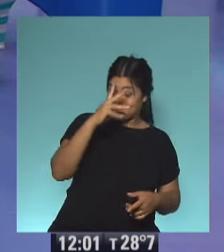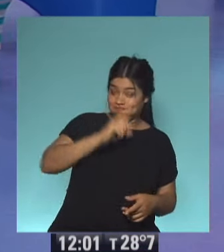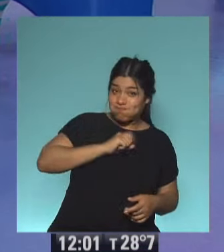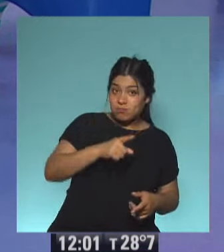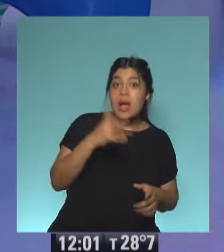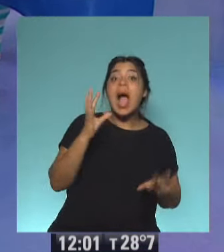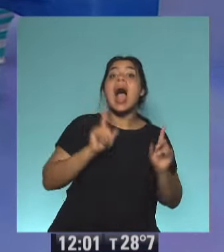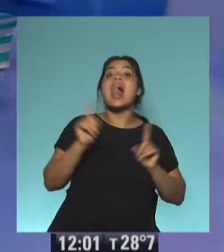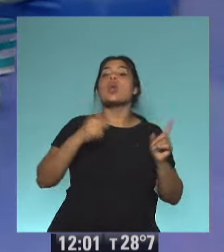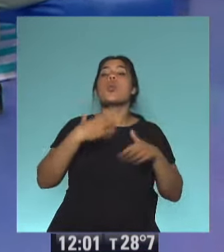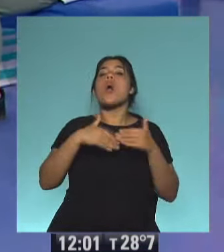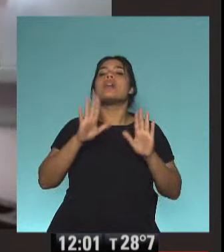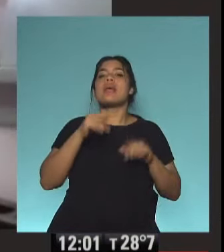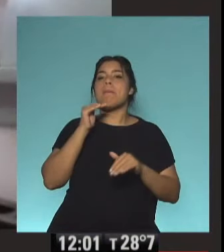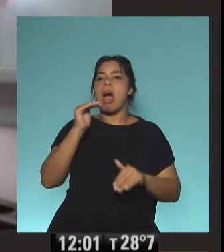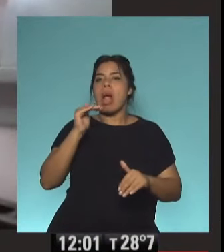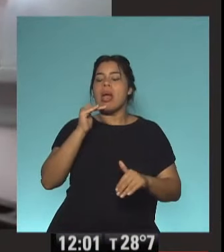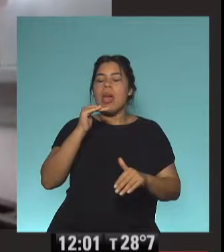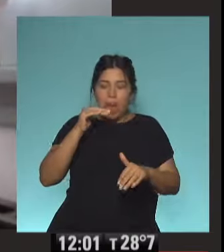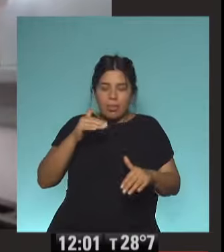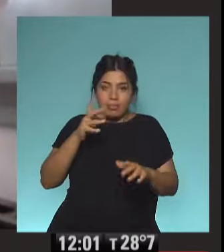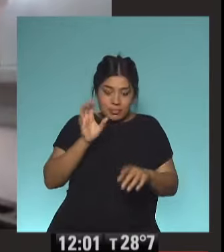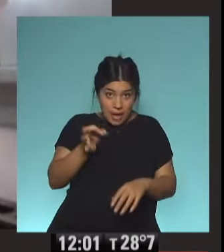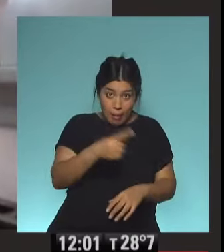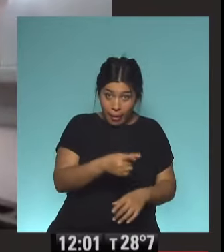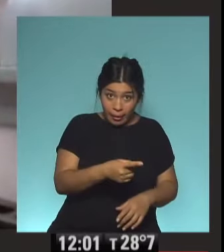quieras compartir? A ver este.